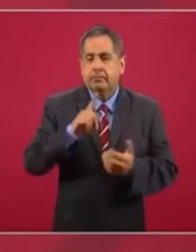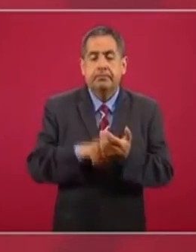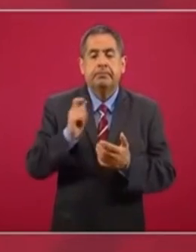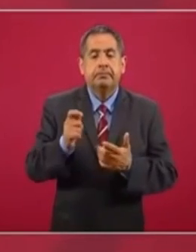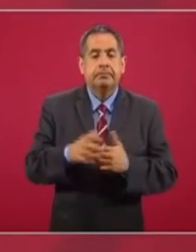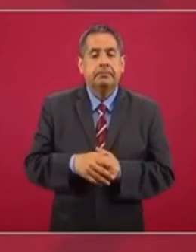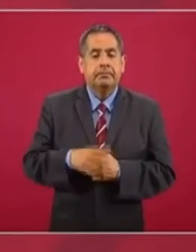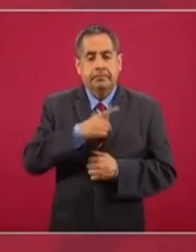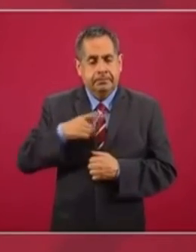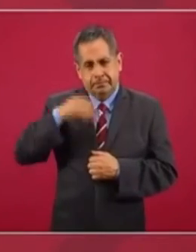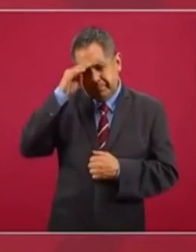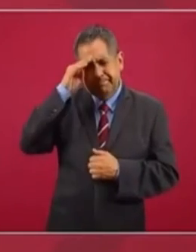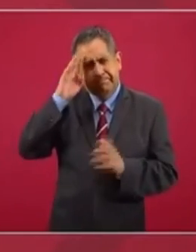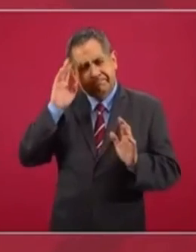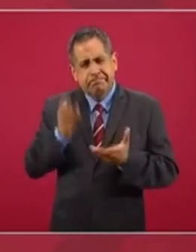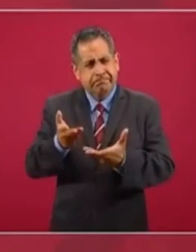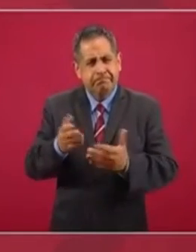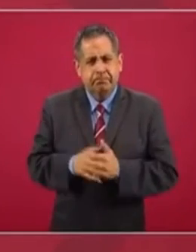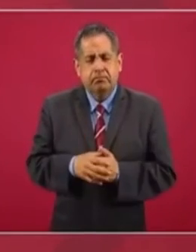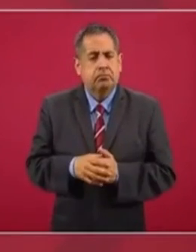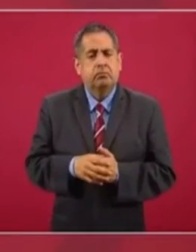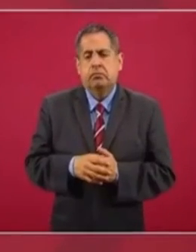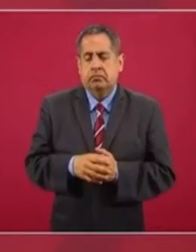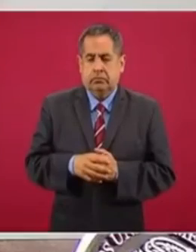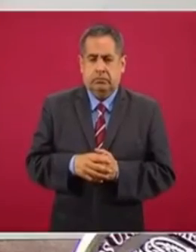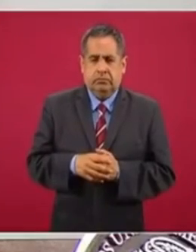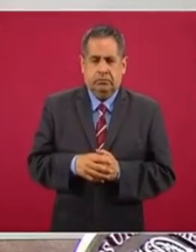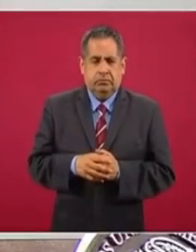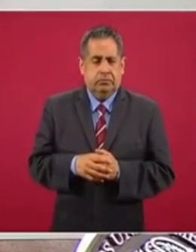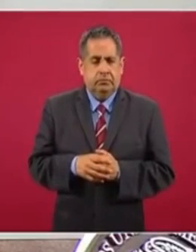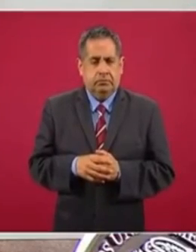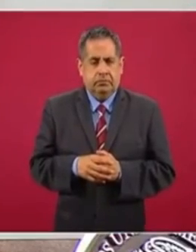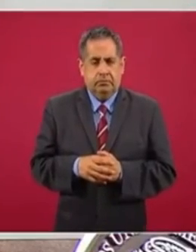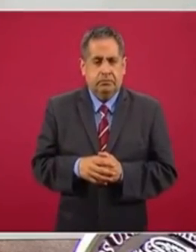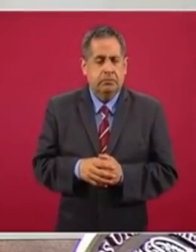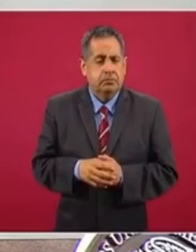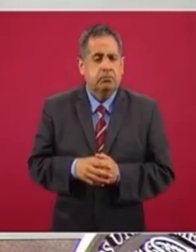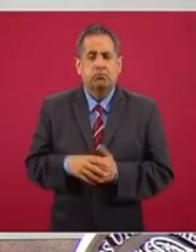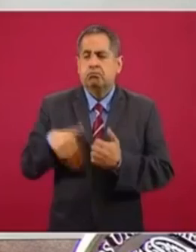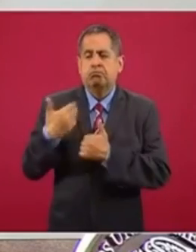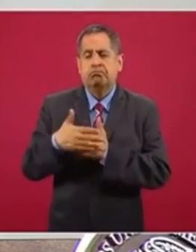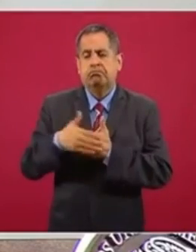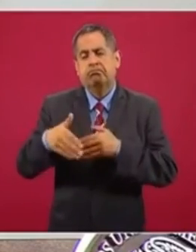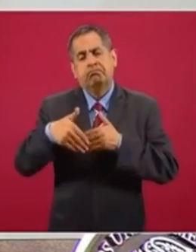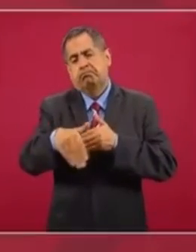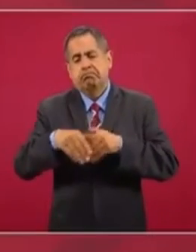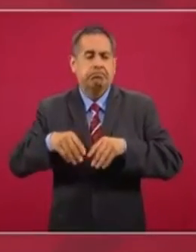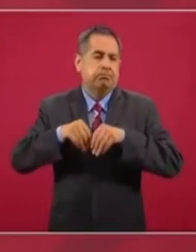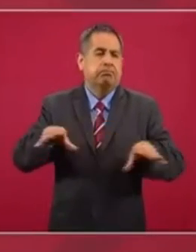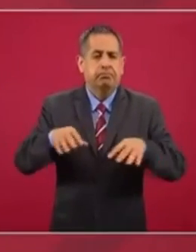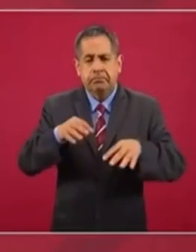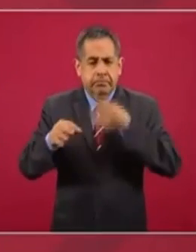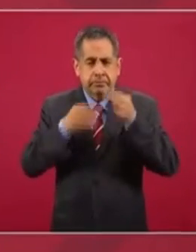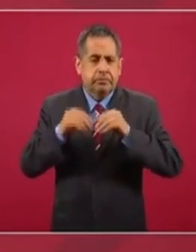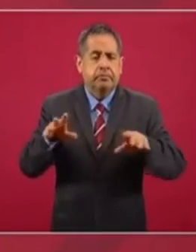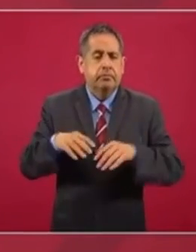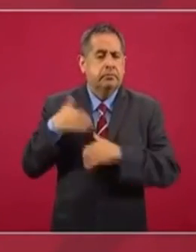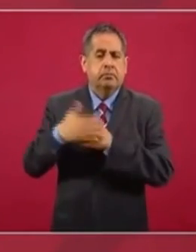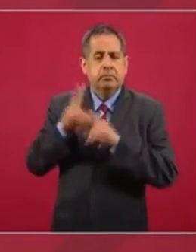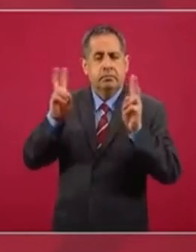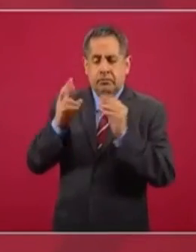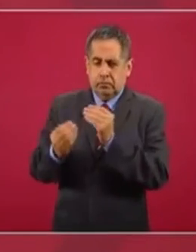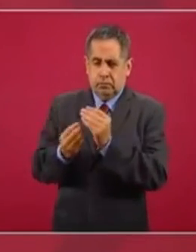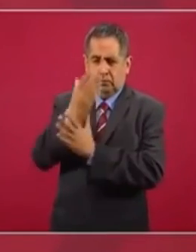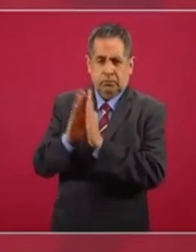cosas que se tienen que plantear. Ahora vamos ya a dar a conocer la nueva